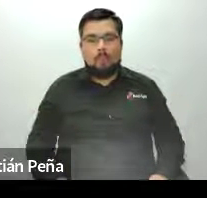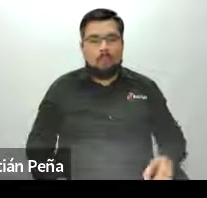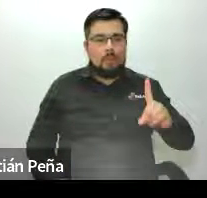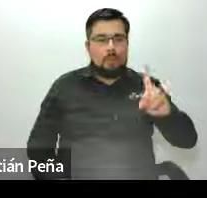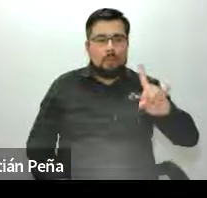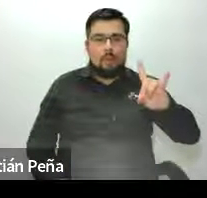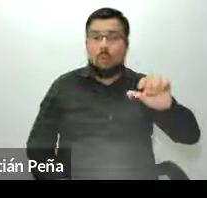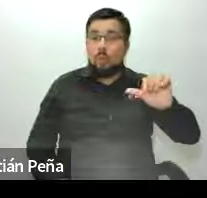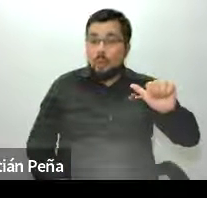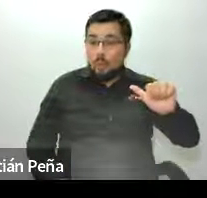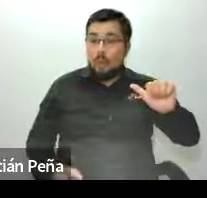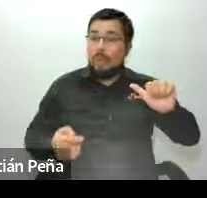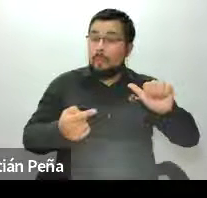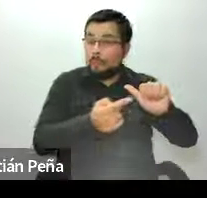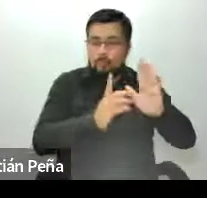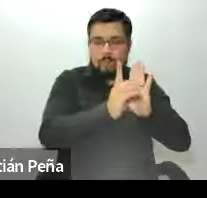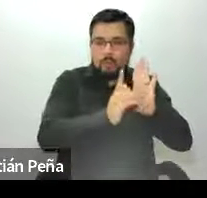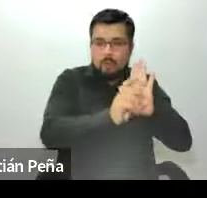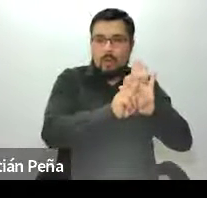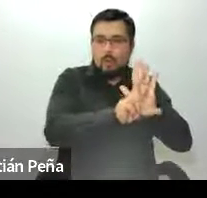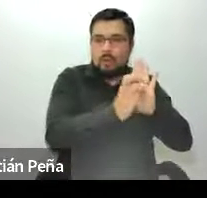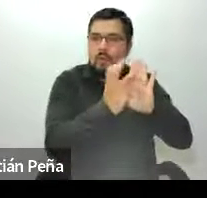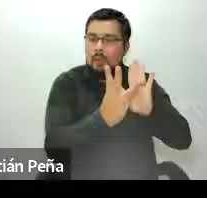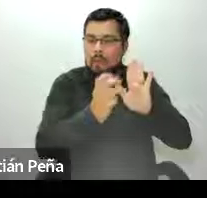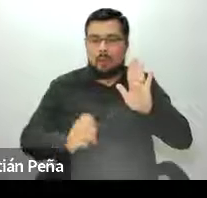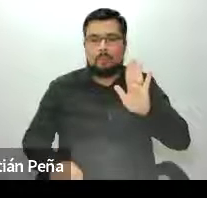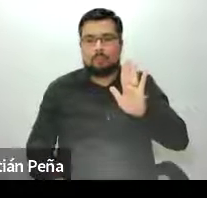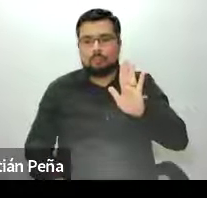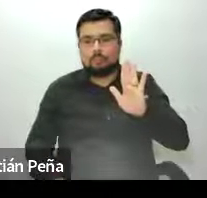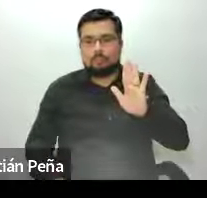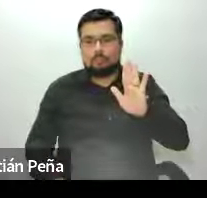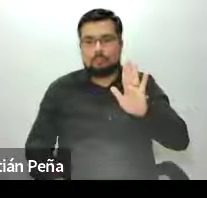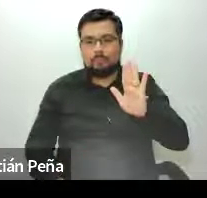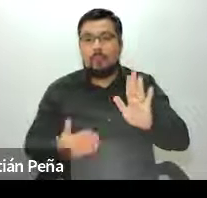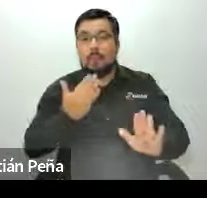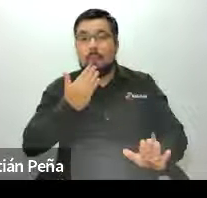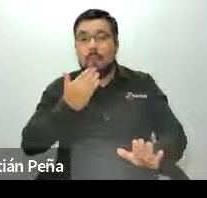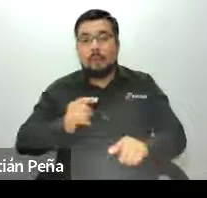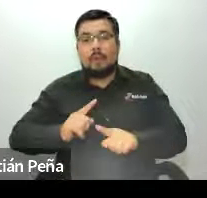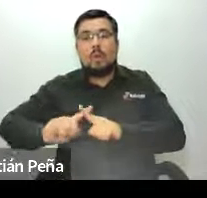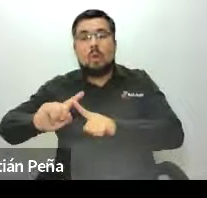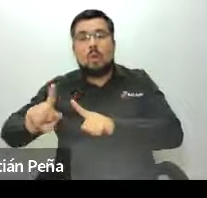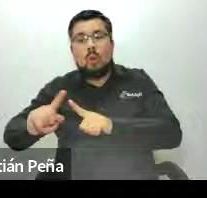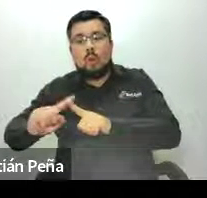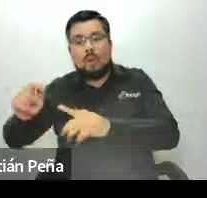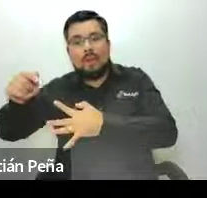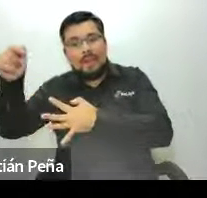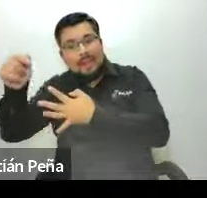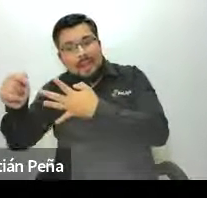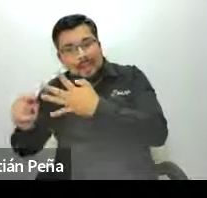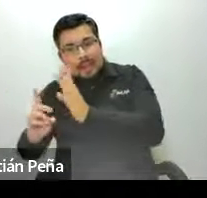que está planteado desde el decreto 83, y también nosotros abordamos aspectos del desarrollo